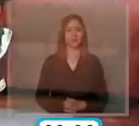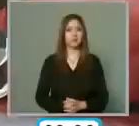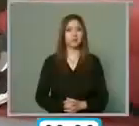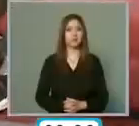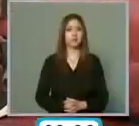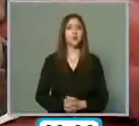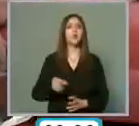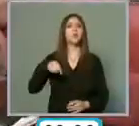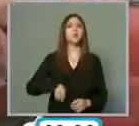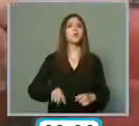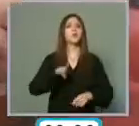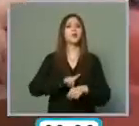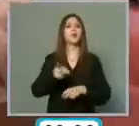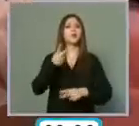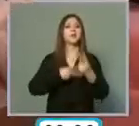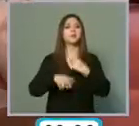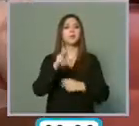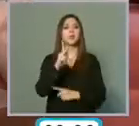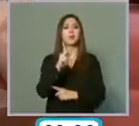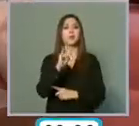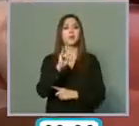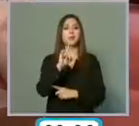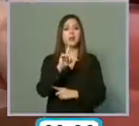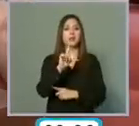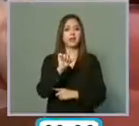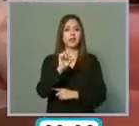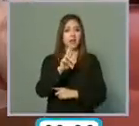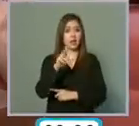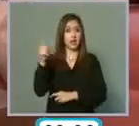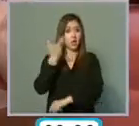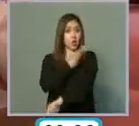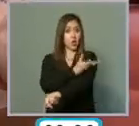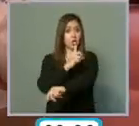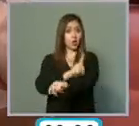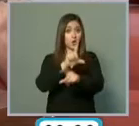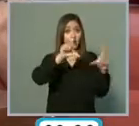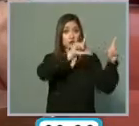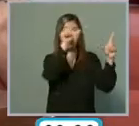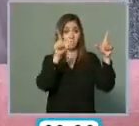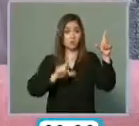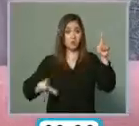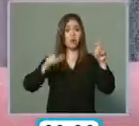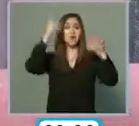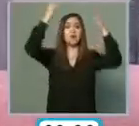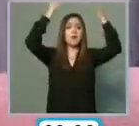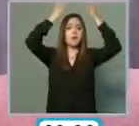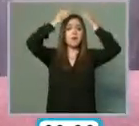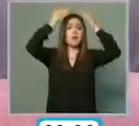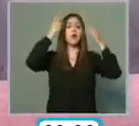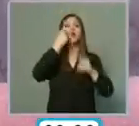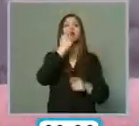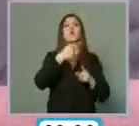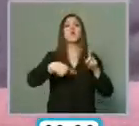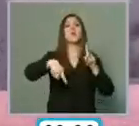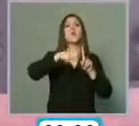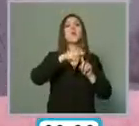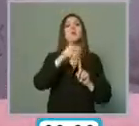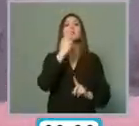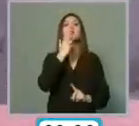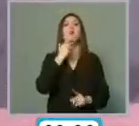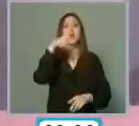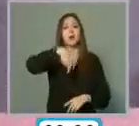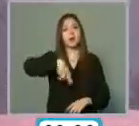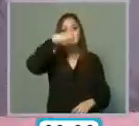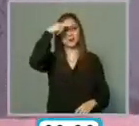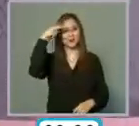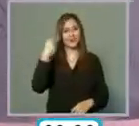Y bien, nos acompaña Pilar Servirge, coordinadora nacional de la Escuela de Enfermería de Cruz Roja Mexicana. Bienvenida. Muchas gracias. Muchas